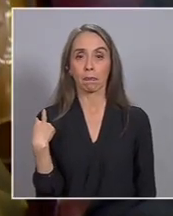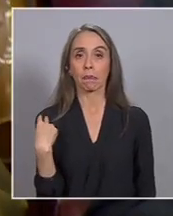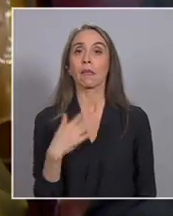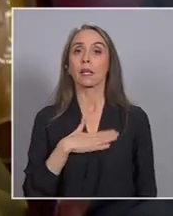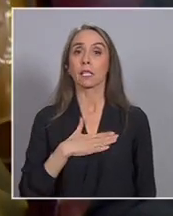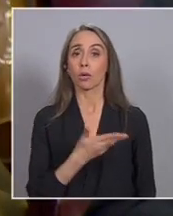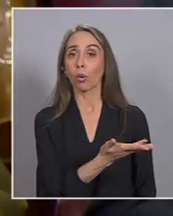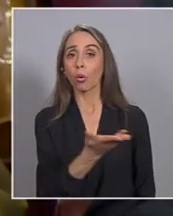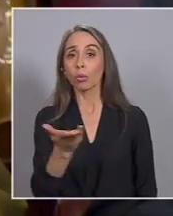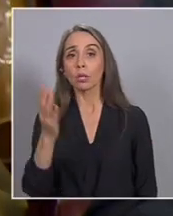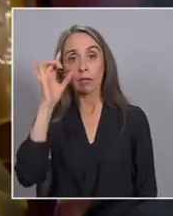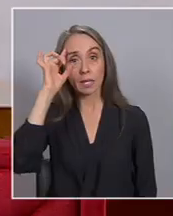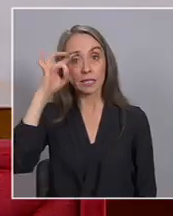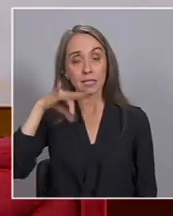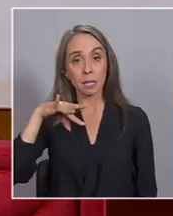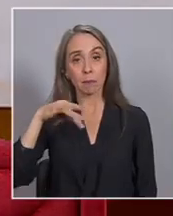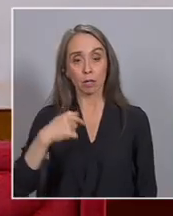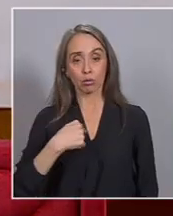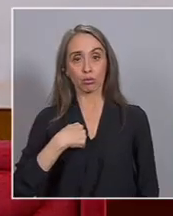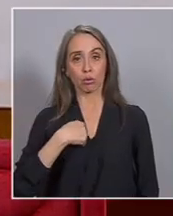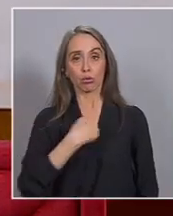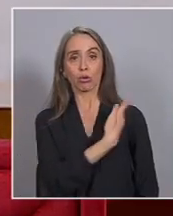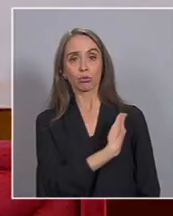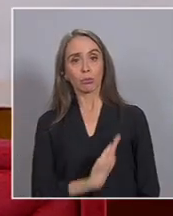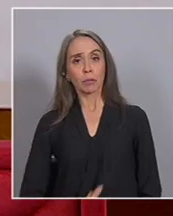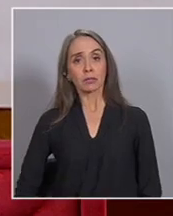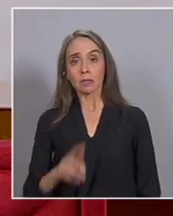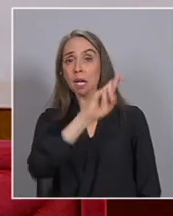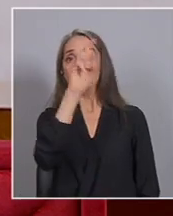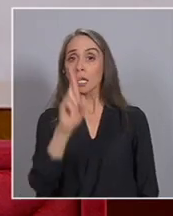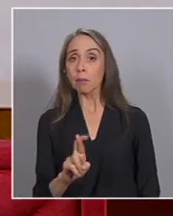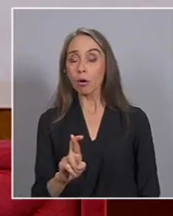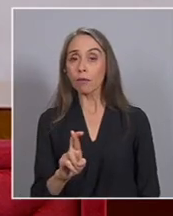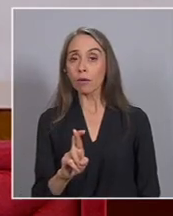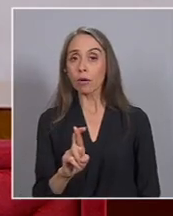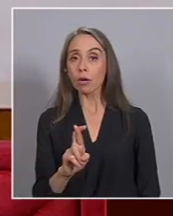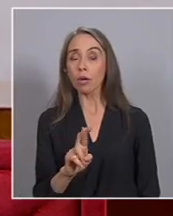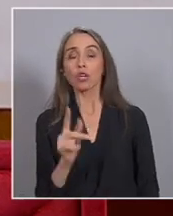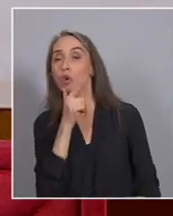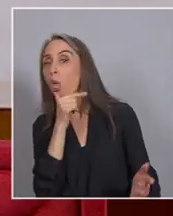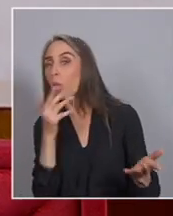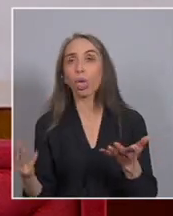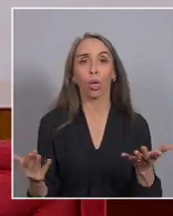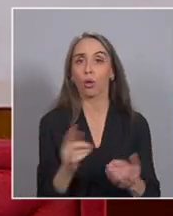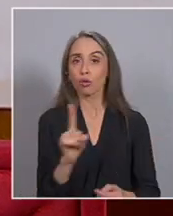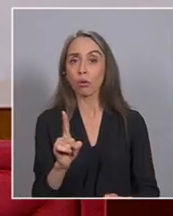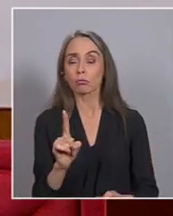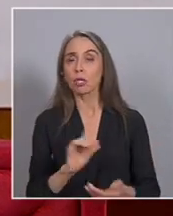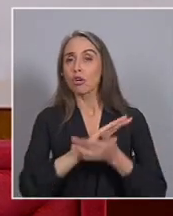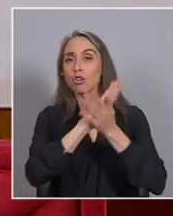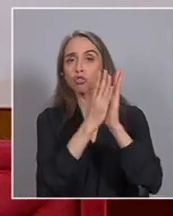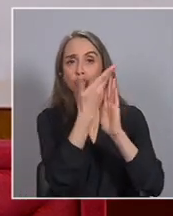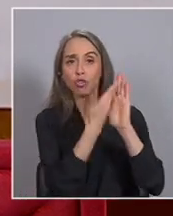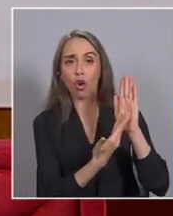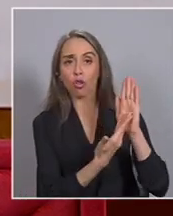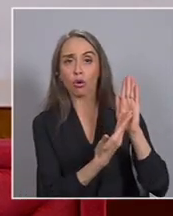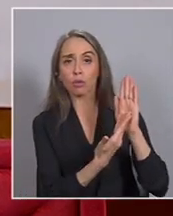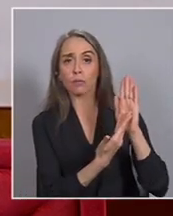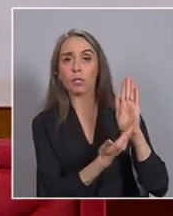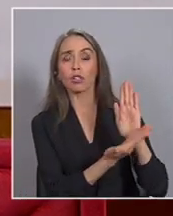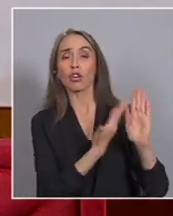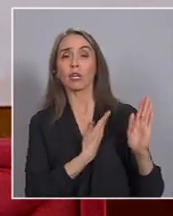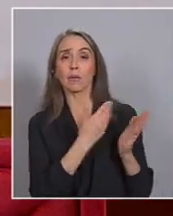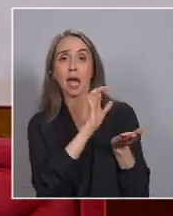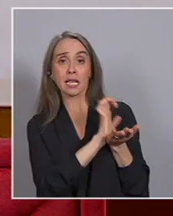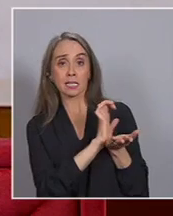quiero que sepan que como presidente de la República no he vacilado ni vacilaré en usar todos los instrumentos que dispone el